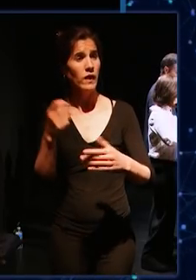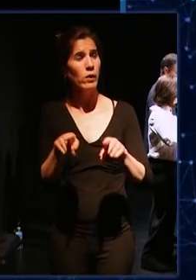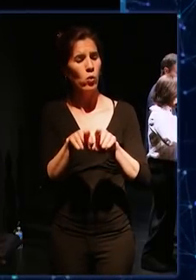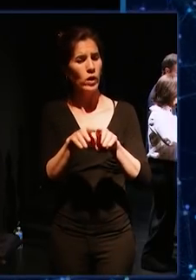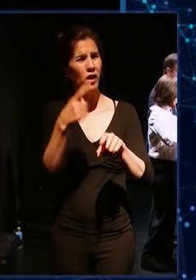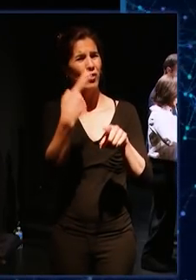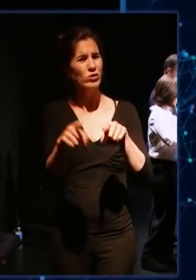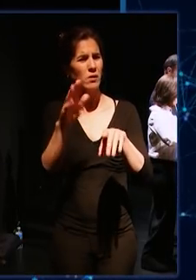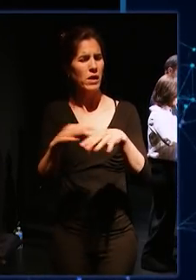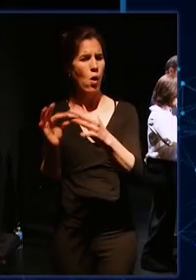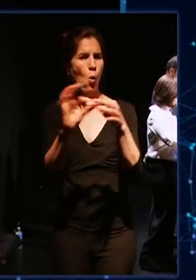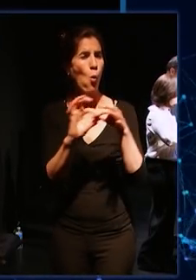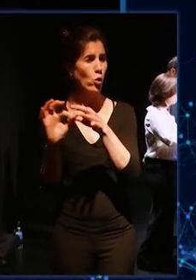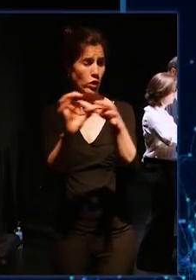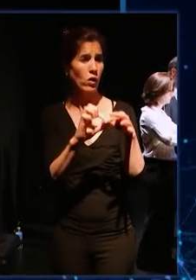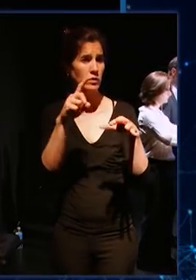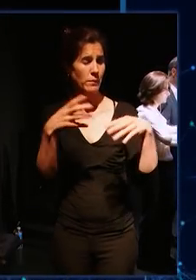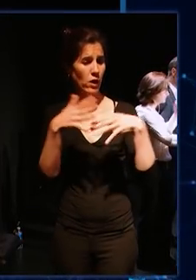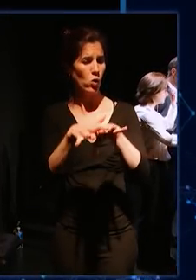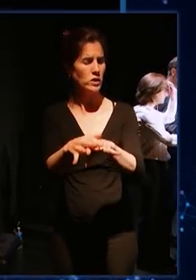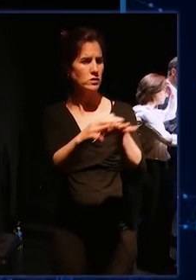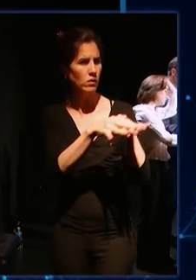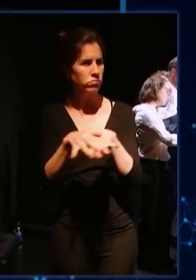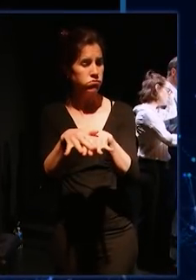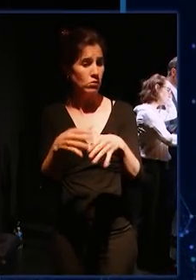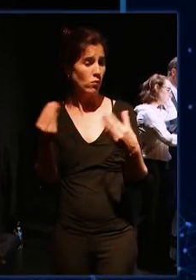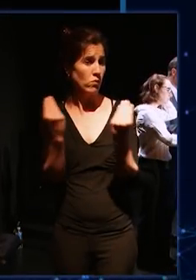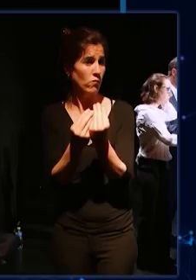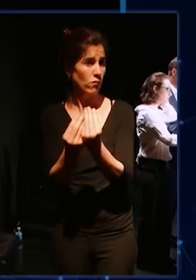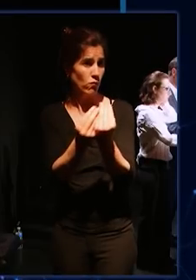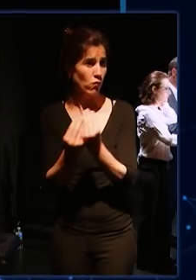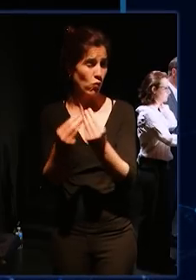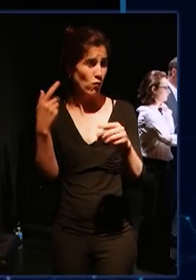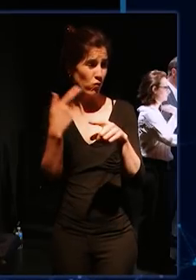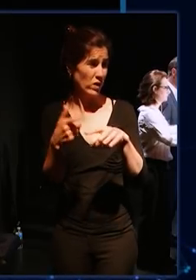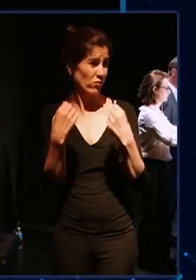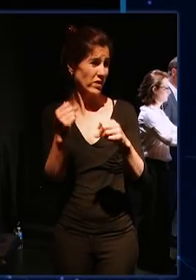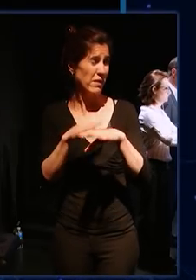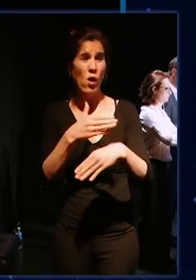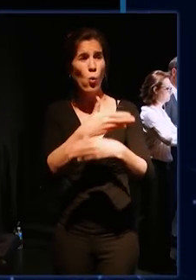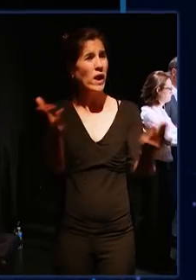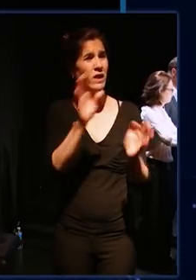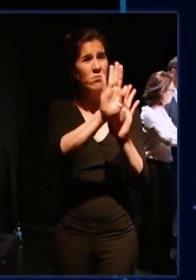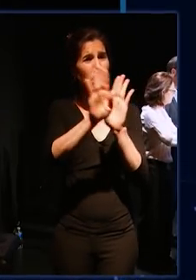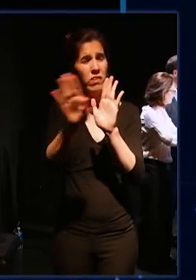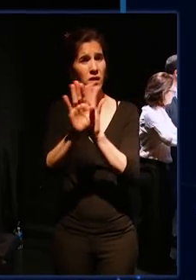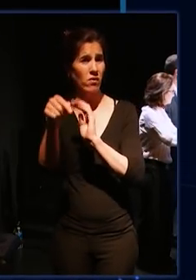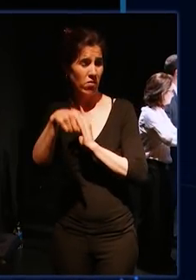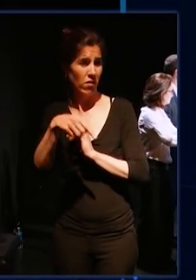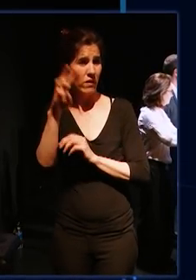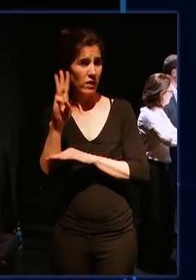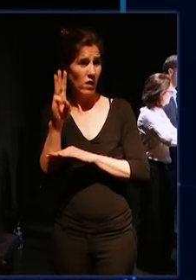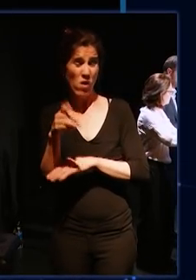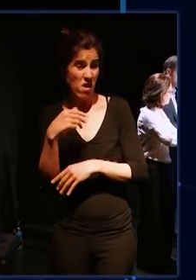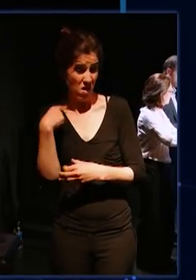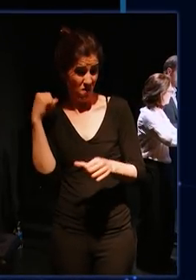de unión y de cohesión de todas las personas, de todos los vecinos de Cardedeu. Y no lo ha sido. Y no lo ha sido porque